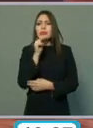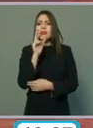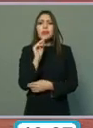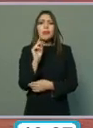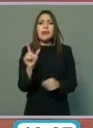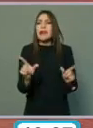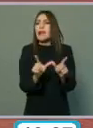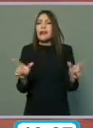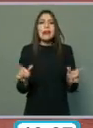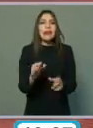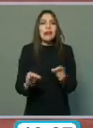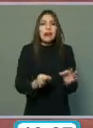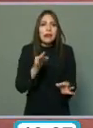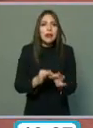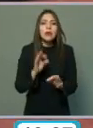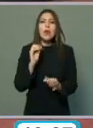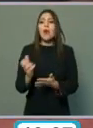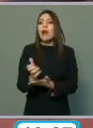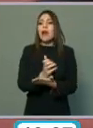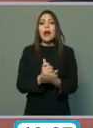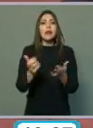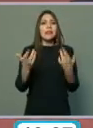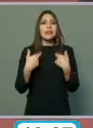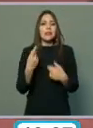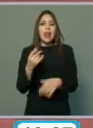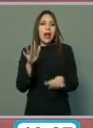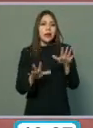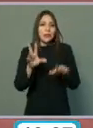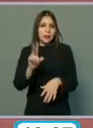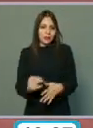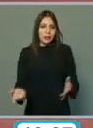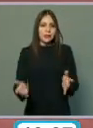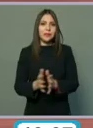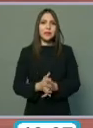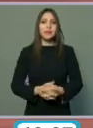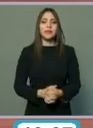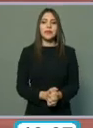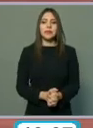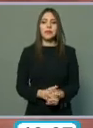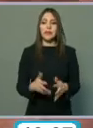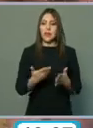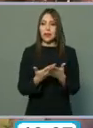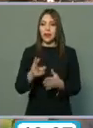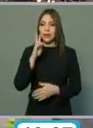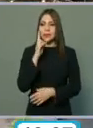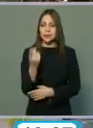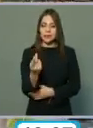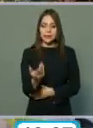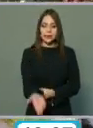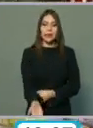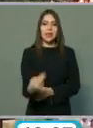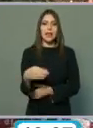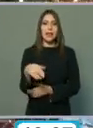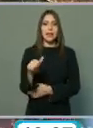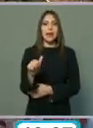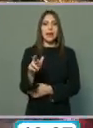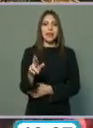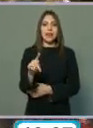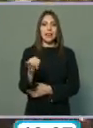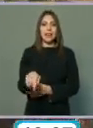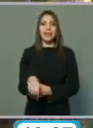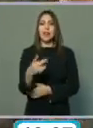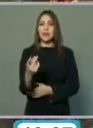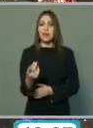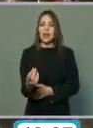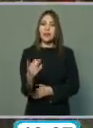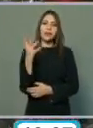¿no? papás. Cuéntales, Diana, un ¿Cuál es poco la la historia historia? de Martín. Bueno, pues hoy trajimos a nuestro querido Martín, que es un perro hermosísimo, que como ustedes los